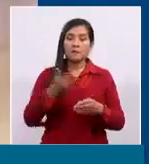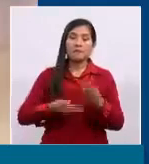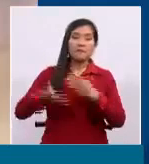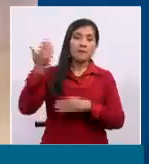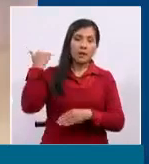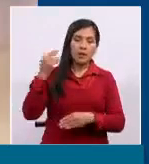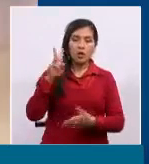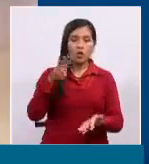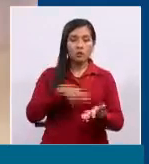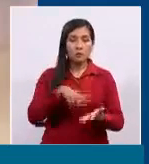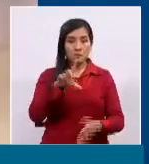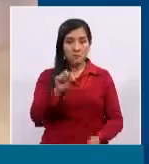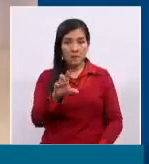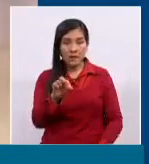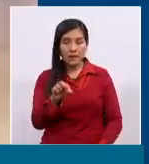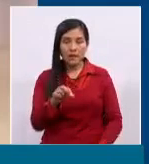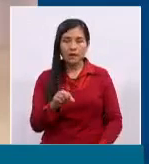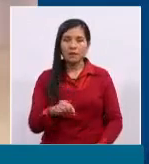en el 2020